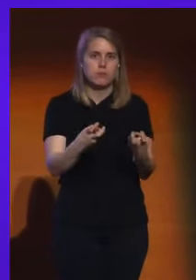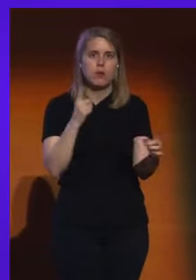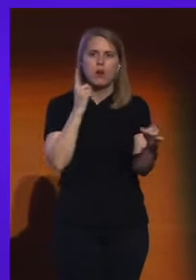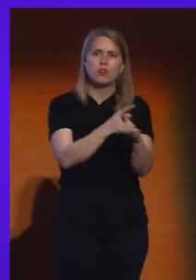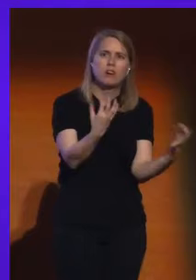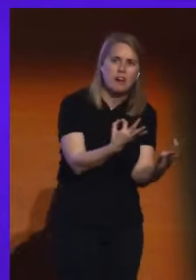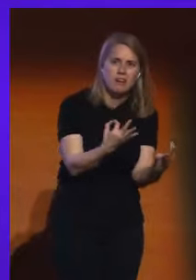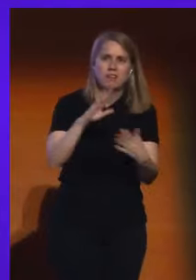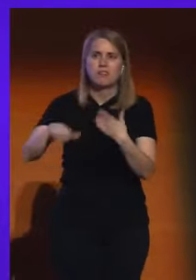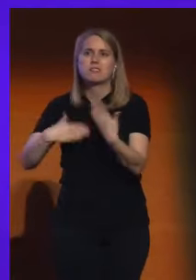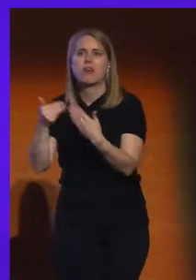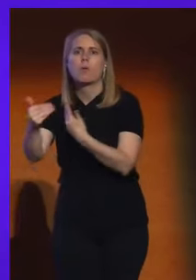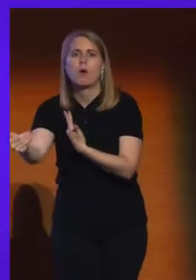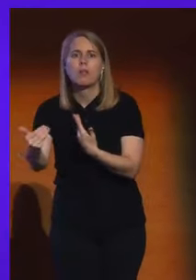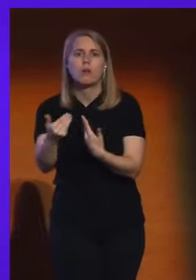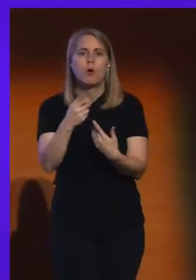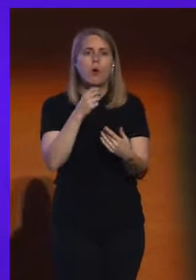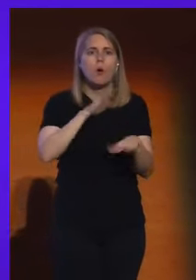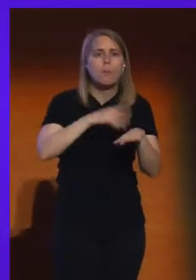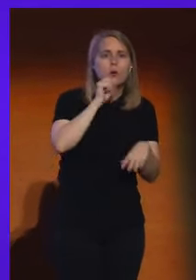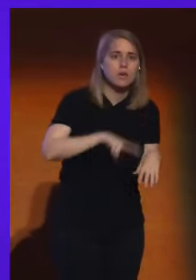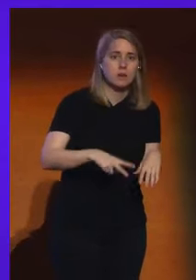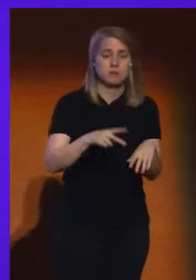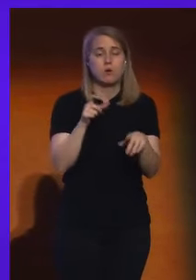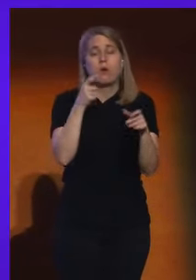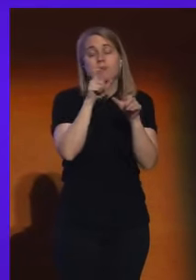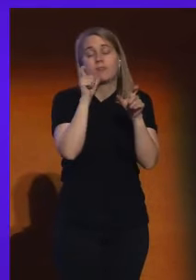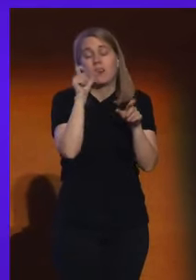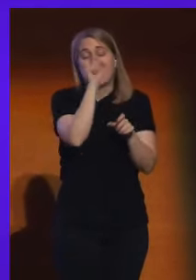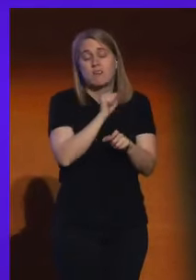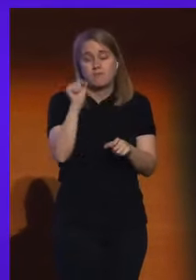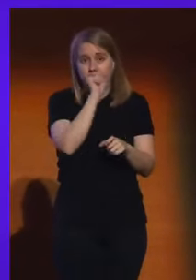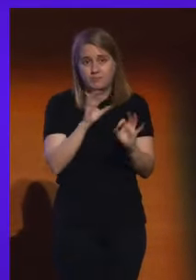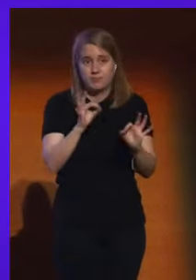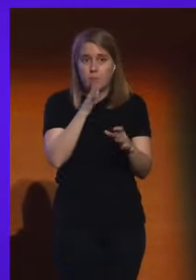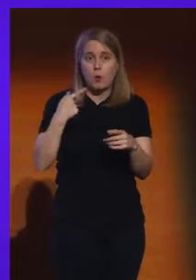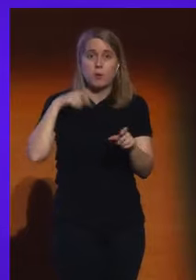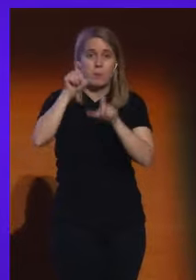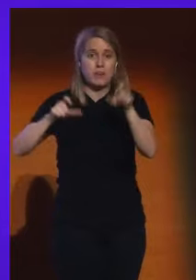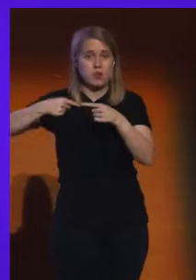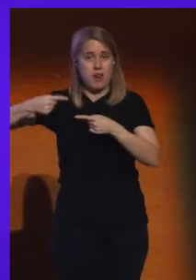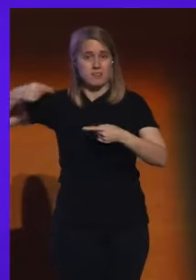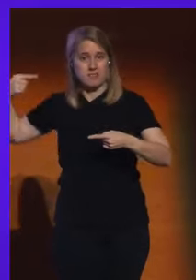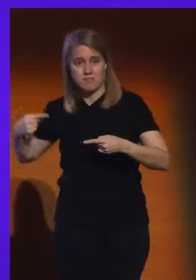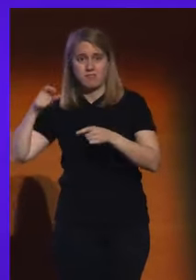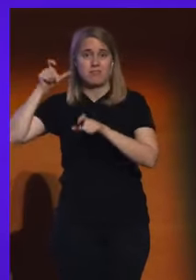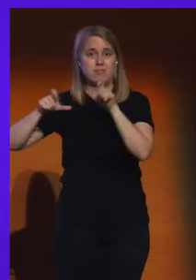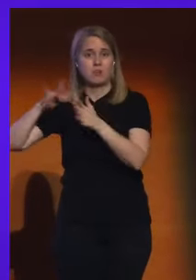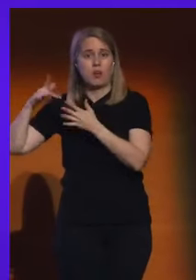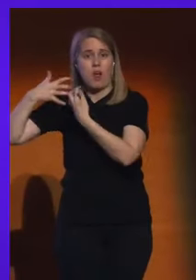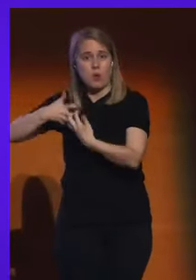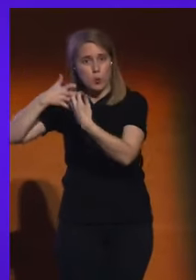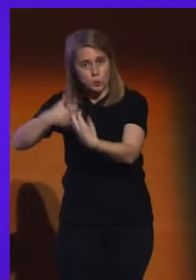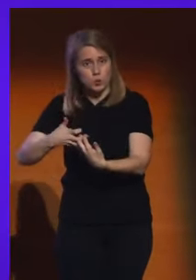¿Hasta cuándo? ¿Por quién? Canta Lluís Llach. Pues por los que nos precedieron en la lucha, en